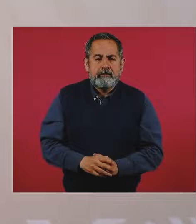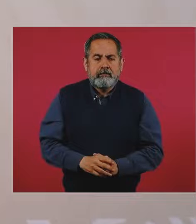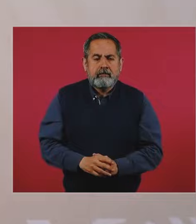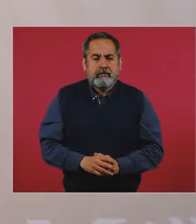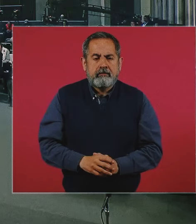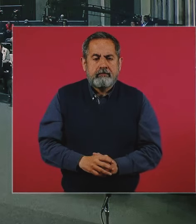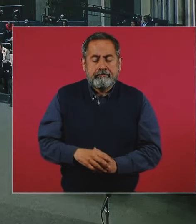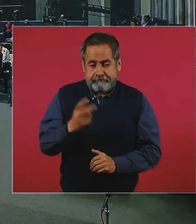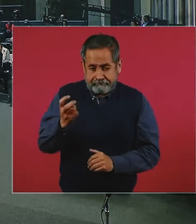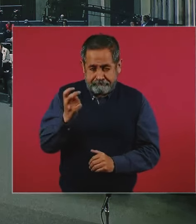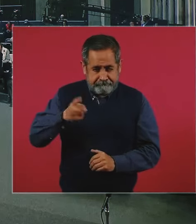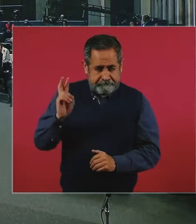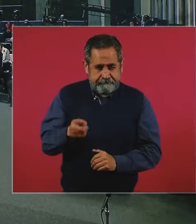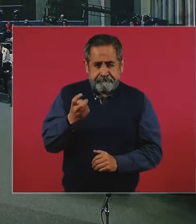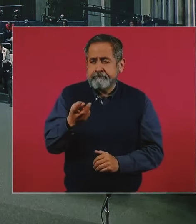la verdad,